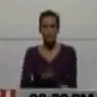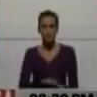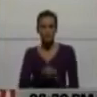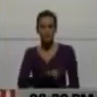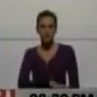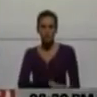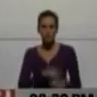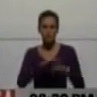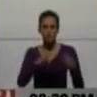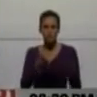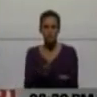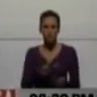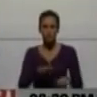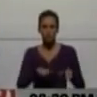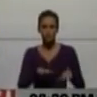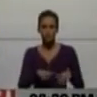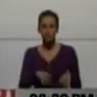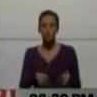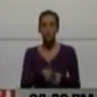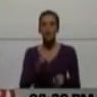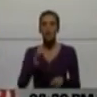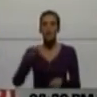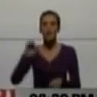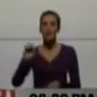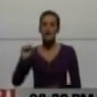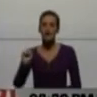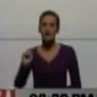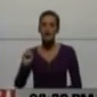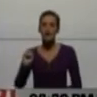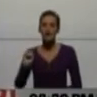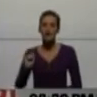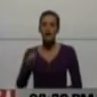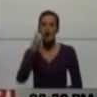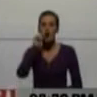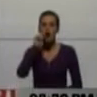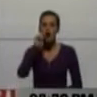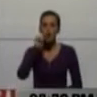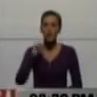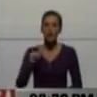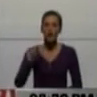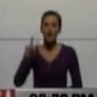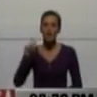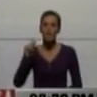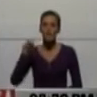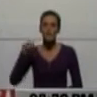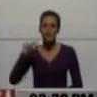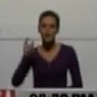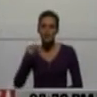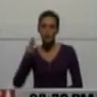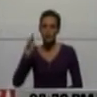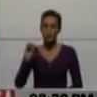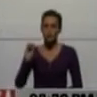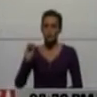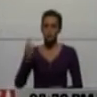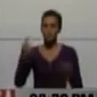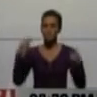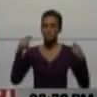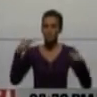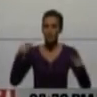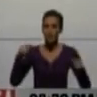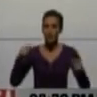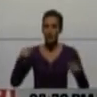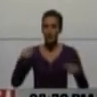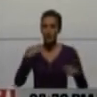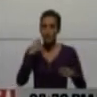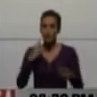prestigiado todavía, como la OEA y el señor Almagro, nos intentan